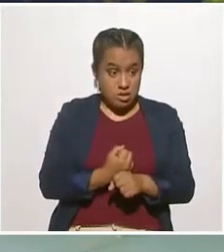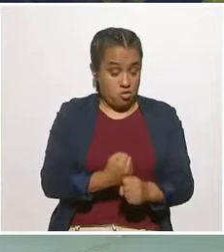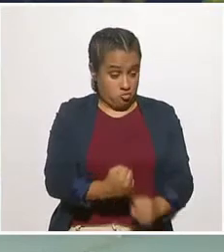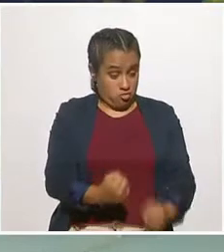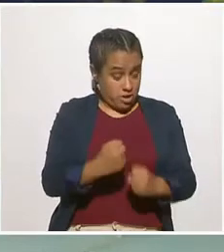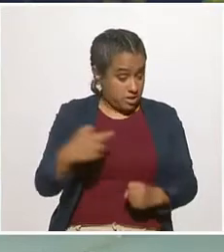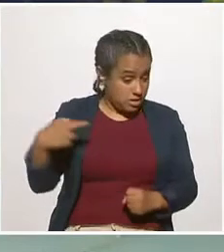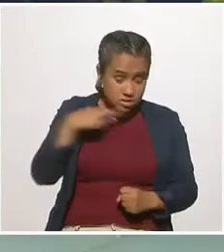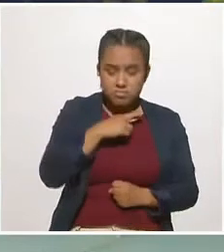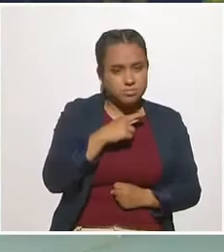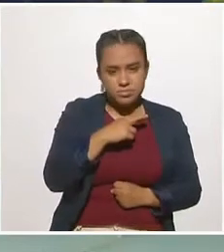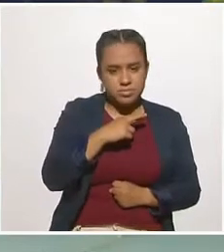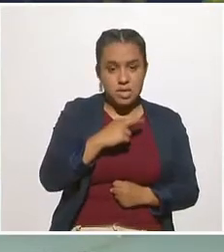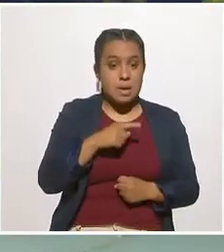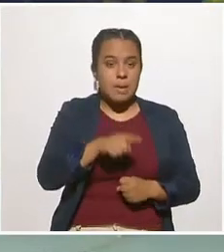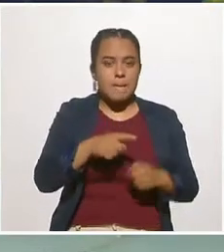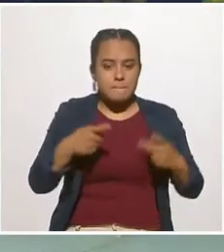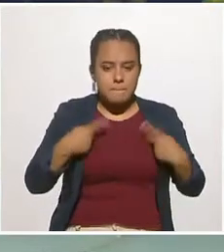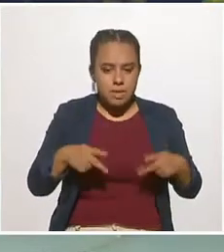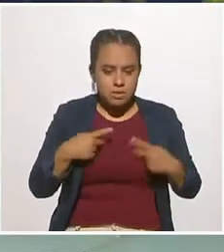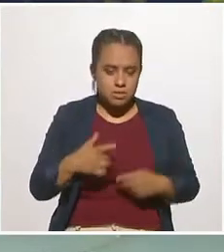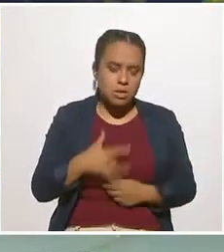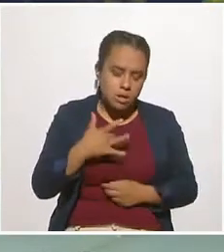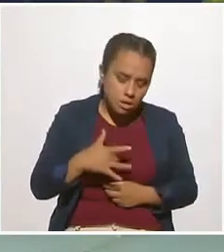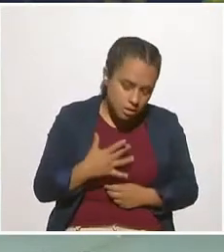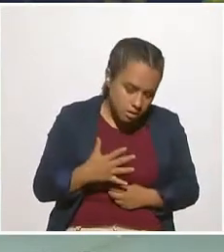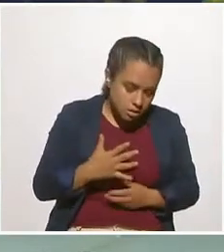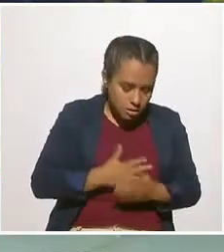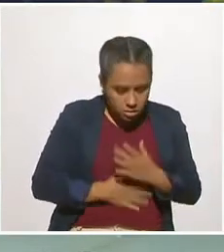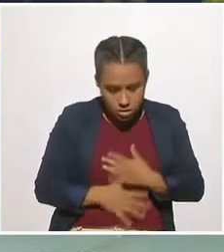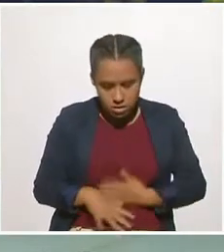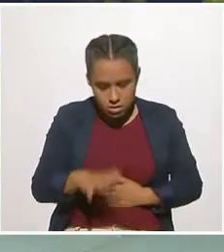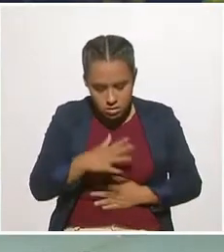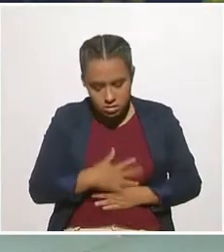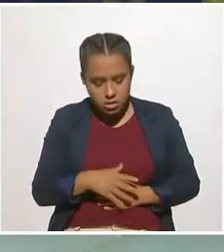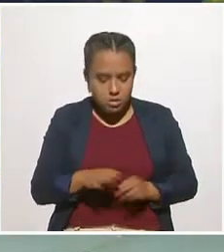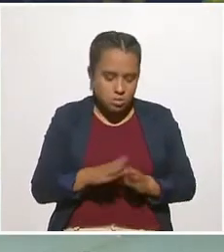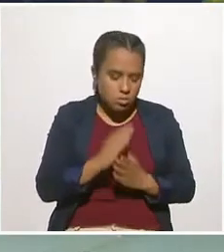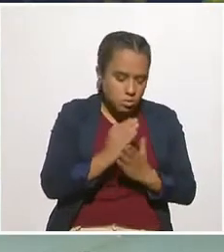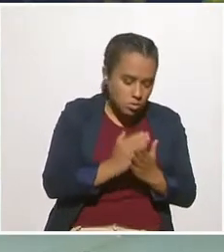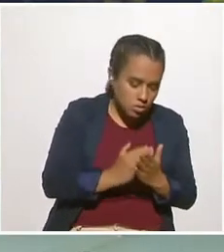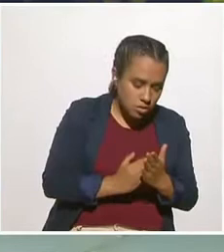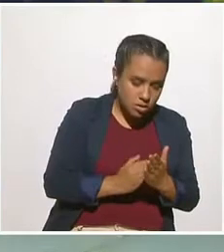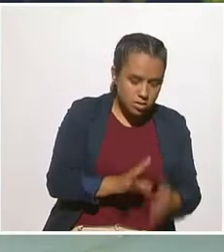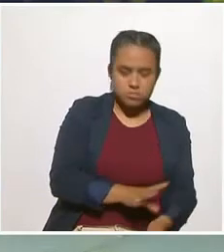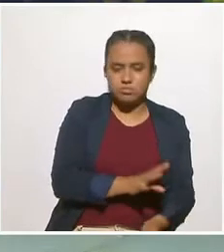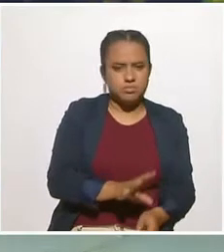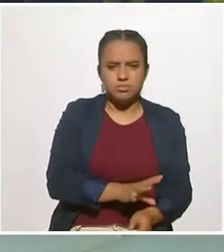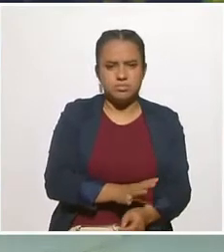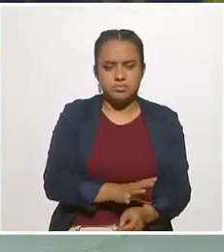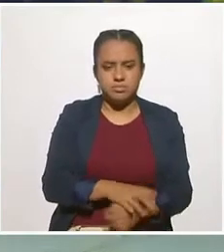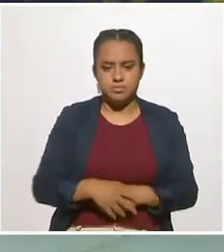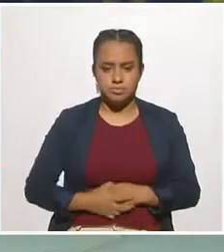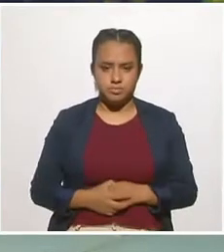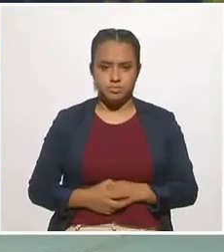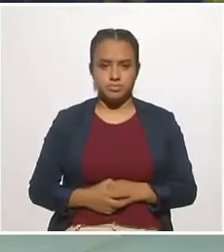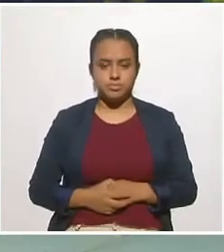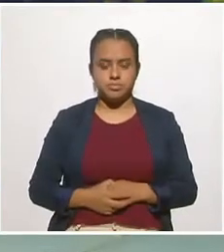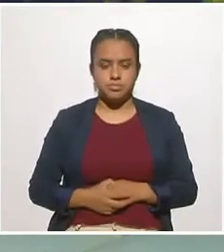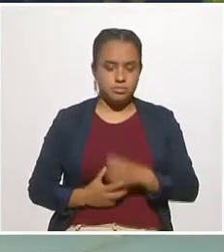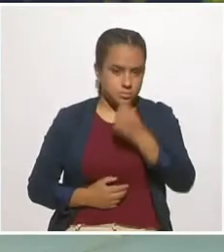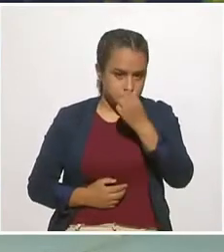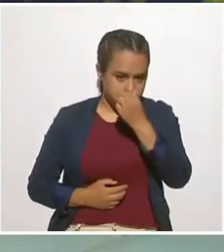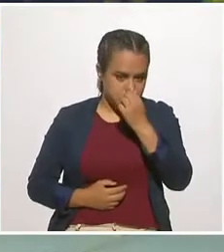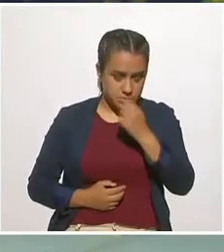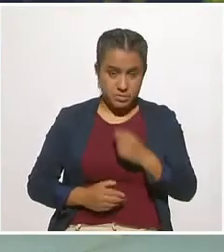las personas se sienten como que les está dando el bajón de glucosa. Ahora, no se da específicamente a las personas